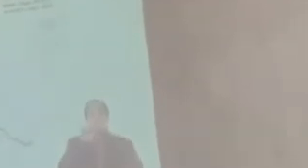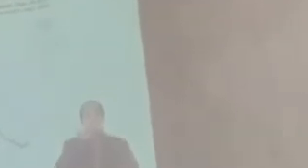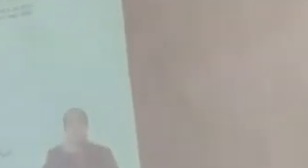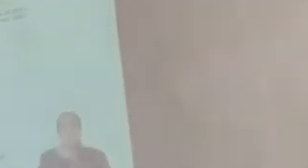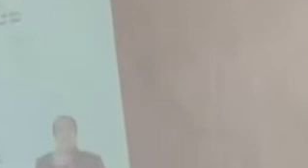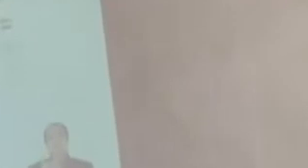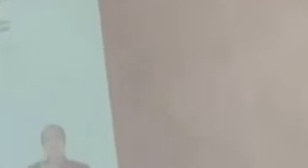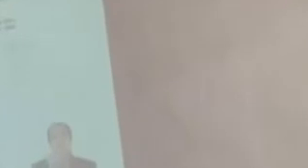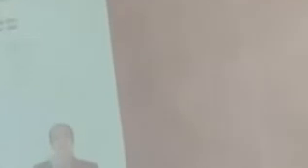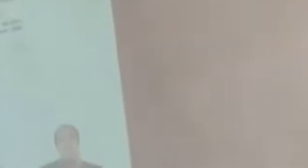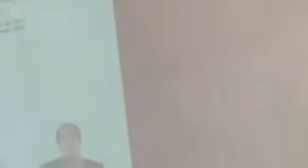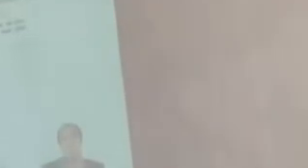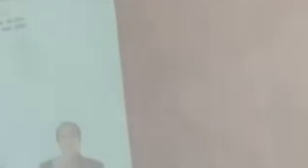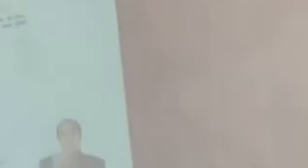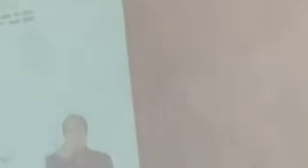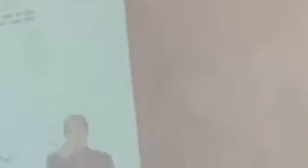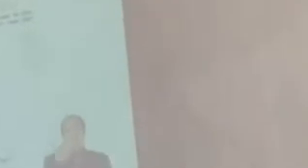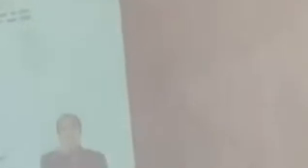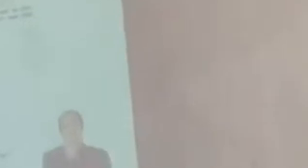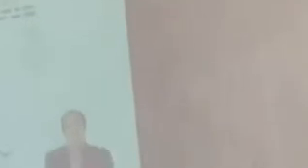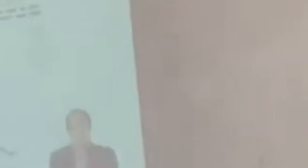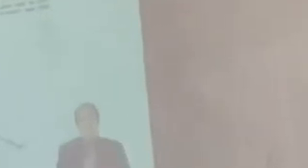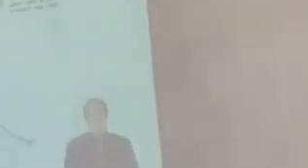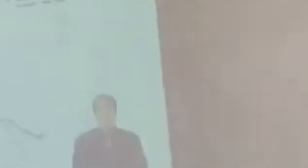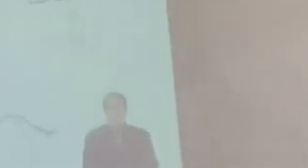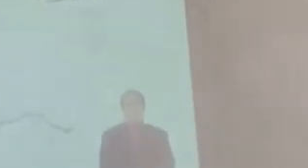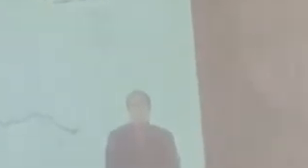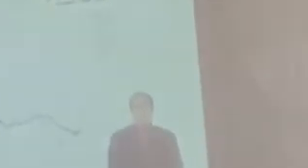una reducción del 58%.